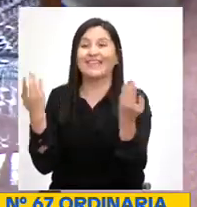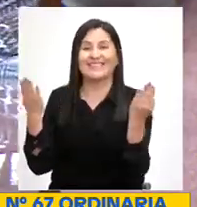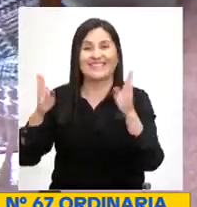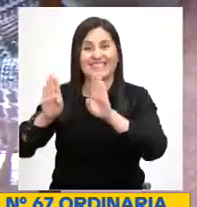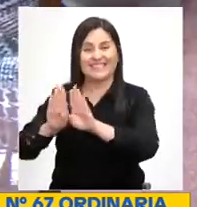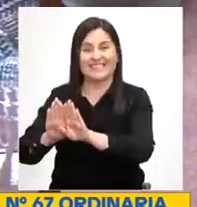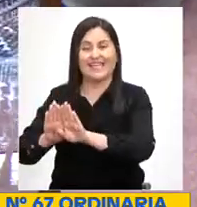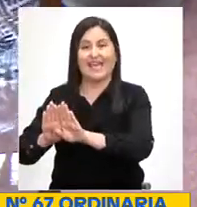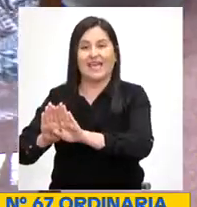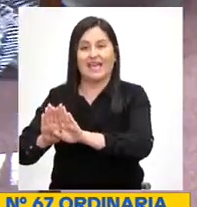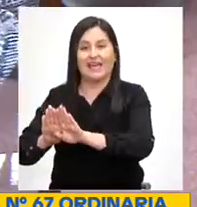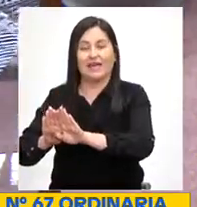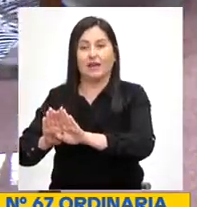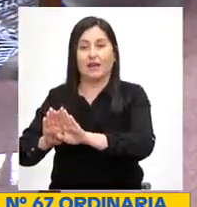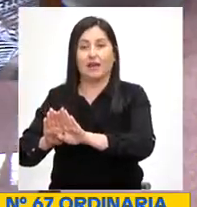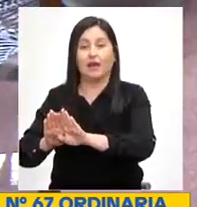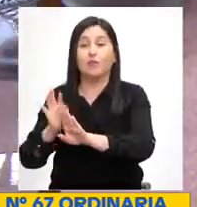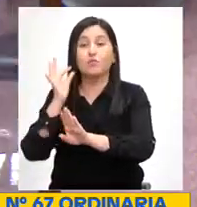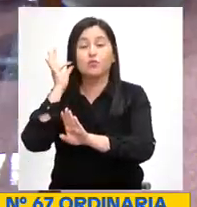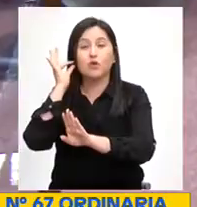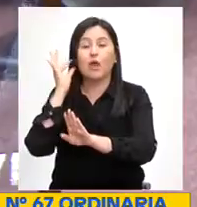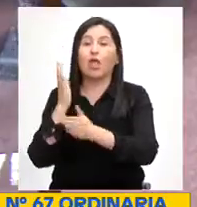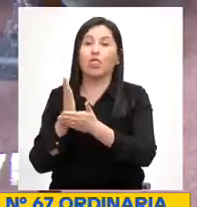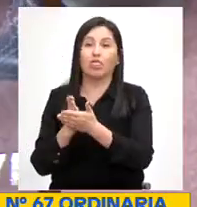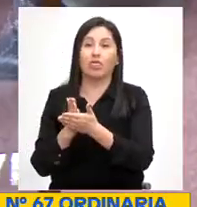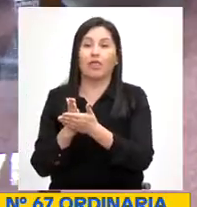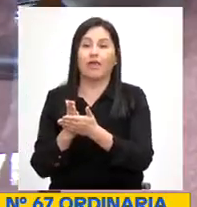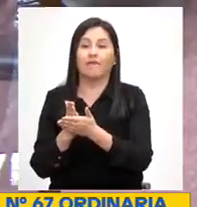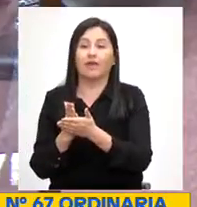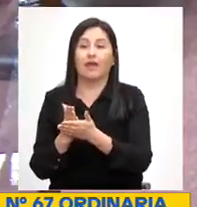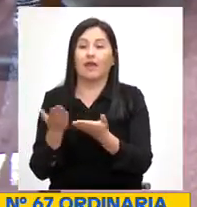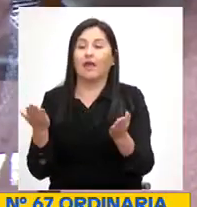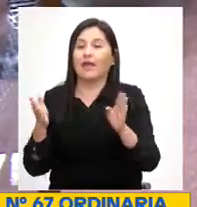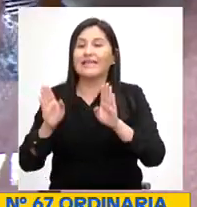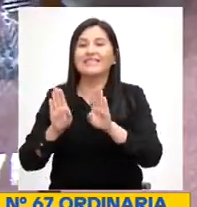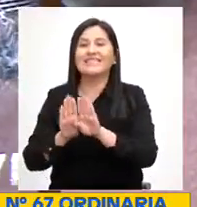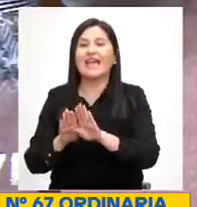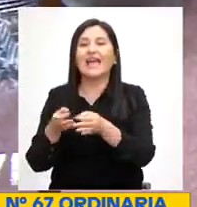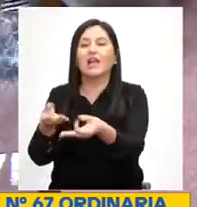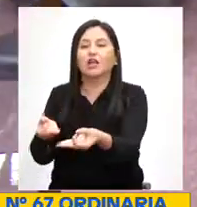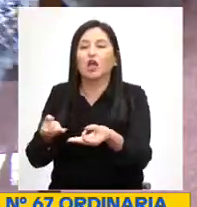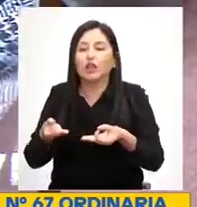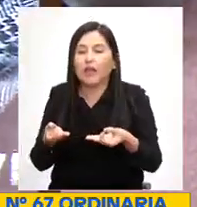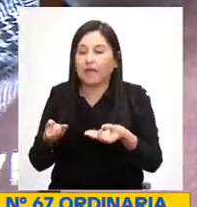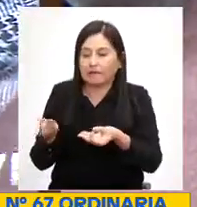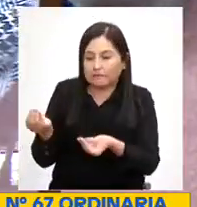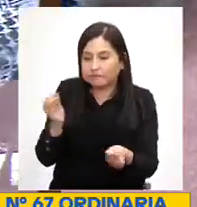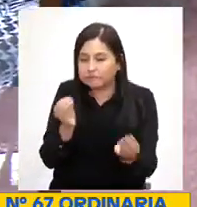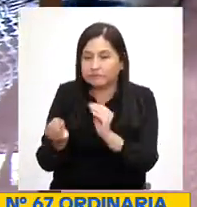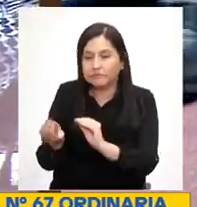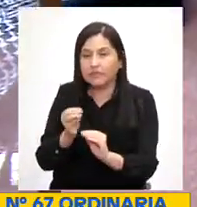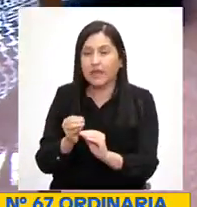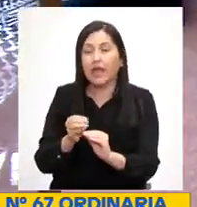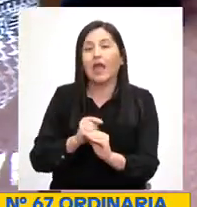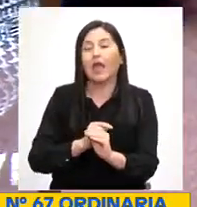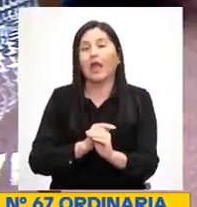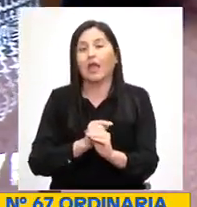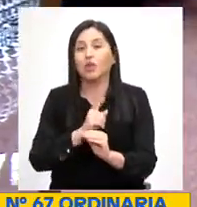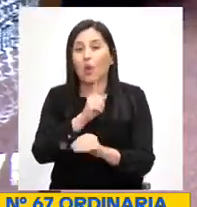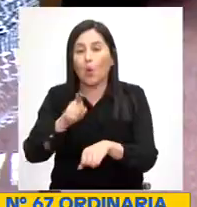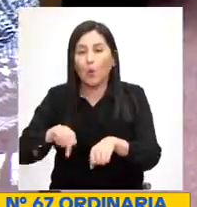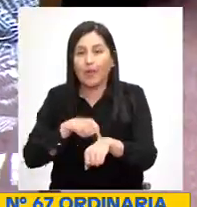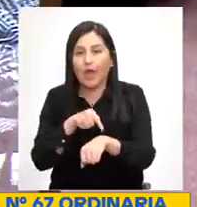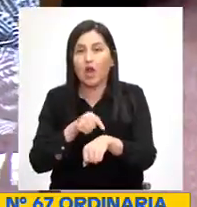eh las trabajadoras tienen que proceder al cierre operacional que muchas veces esto lleva hasta una hora una hora y